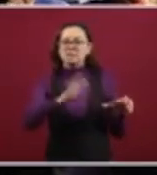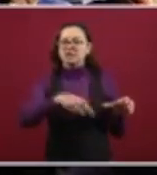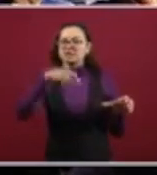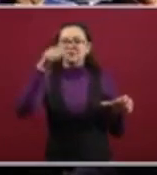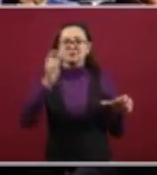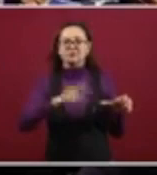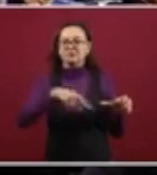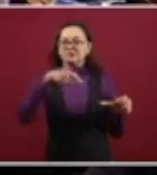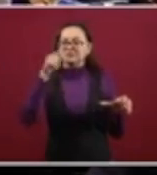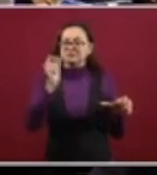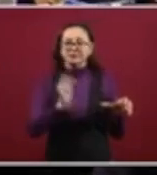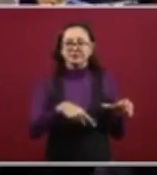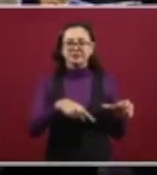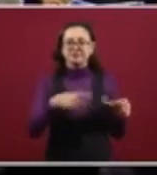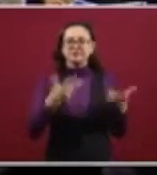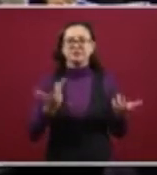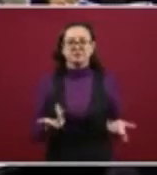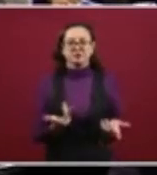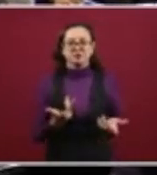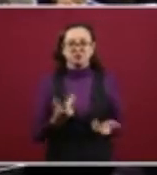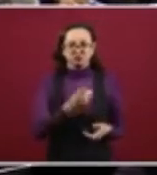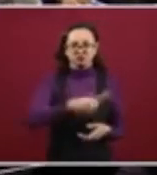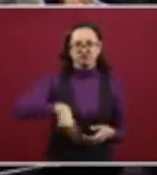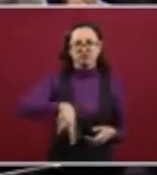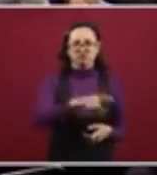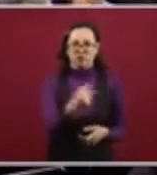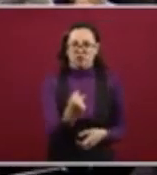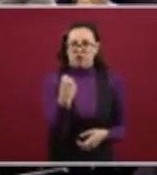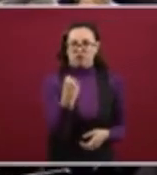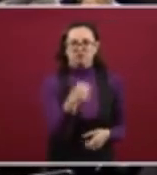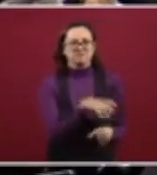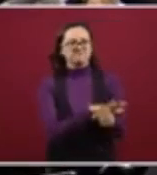a los que tenían capacidad de presión,